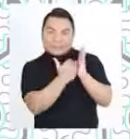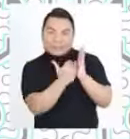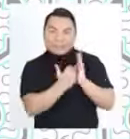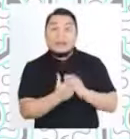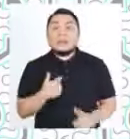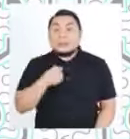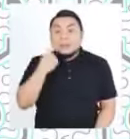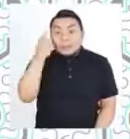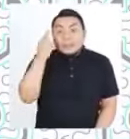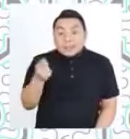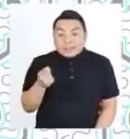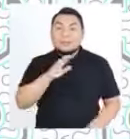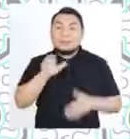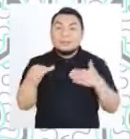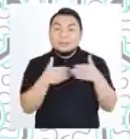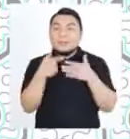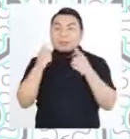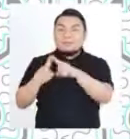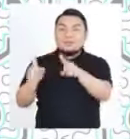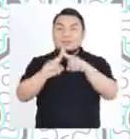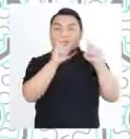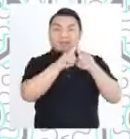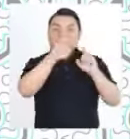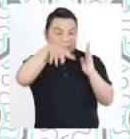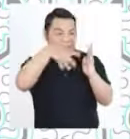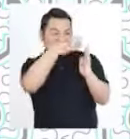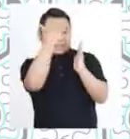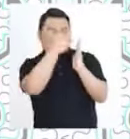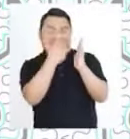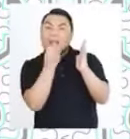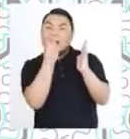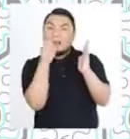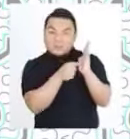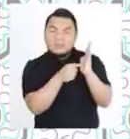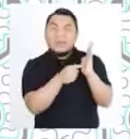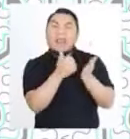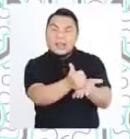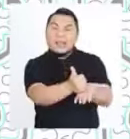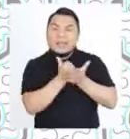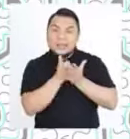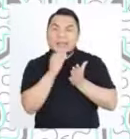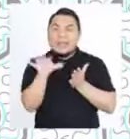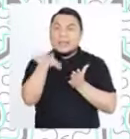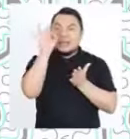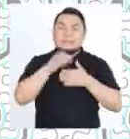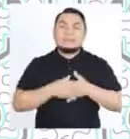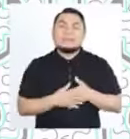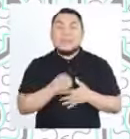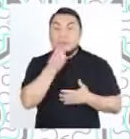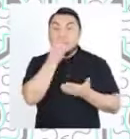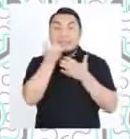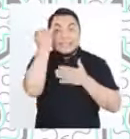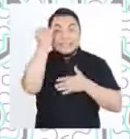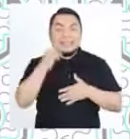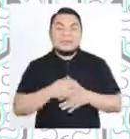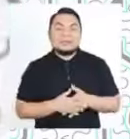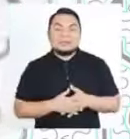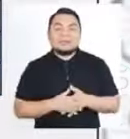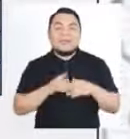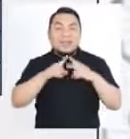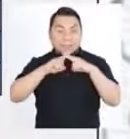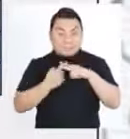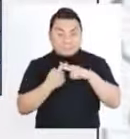cuadro. Creo que si ponemos las semejanzas y las diferencias entre los alimentos, nos van a ayudar a elegir. ¡Buena